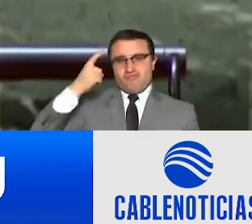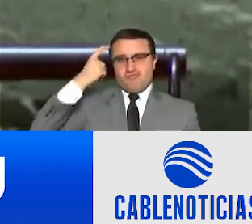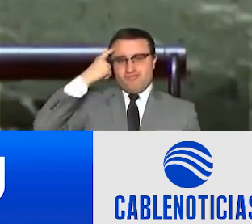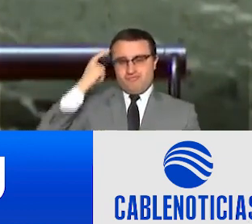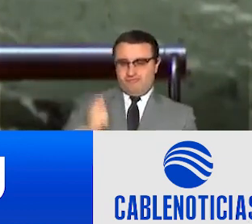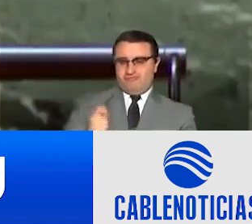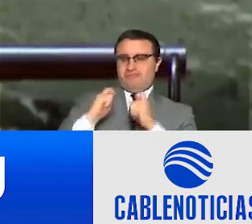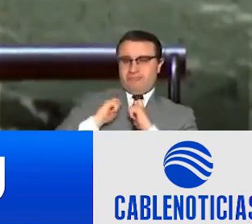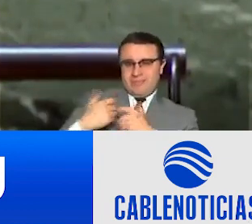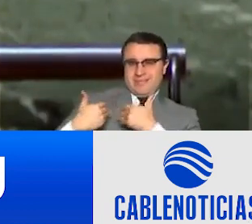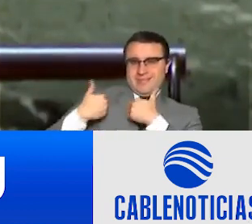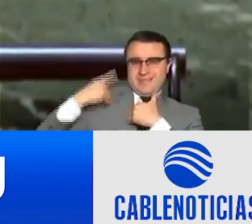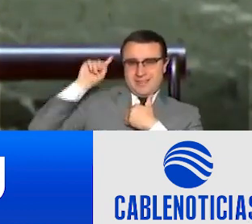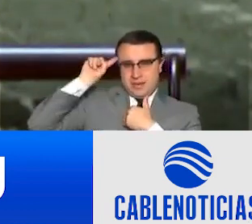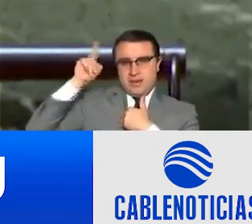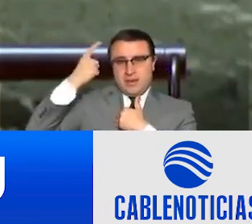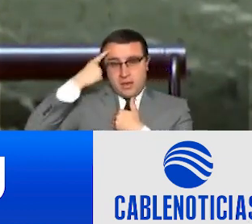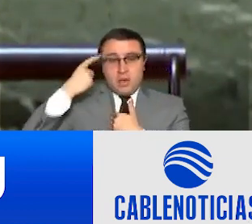la